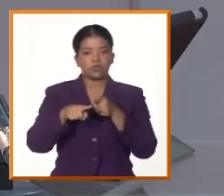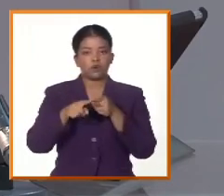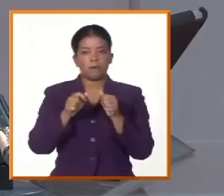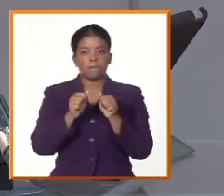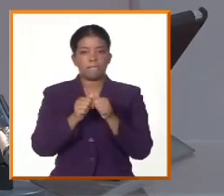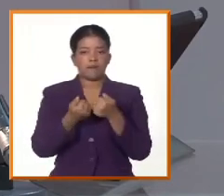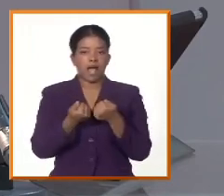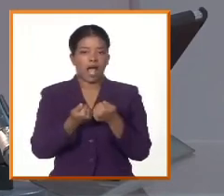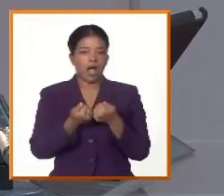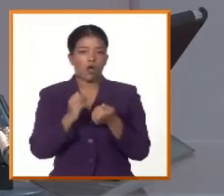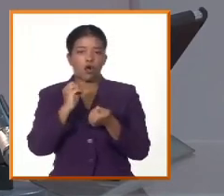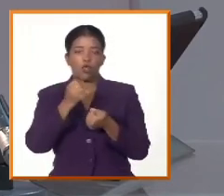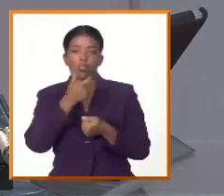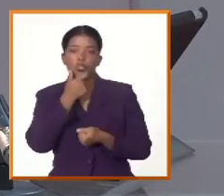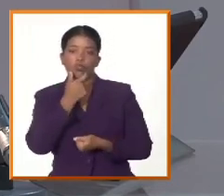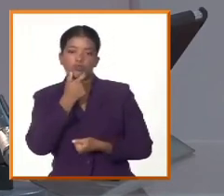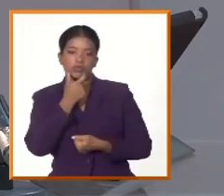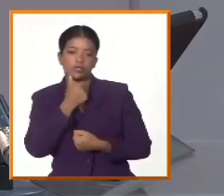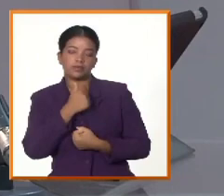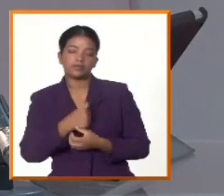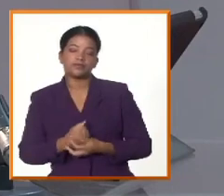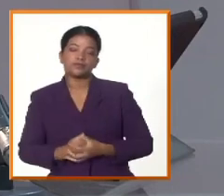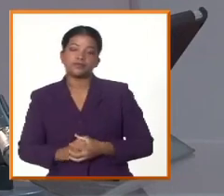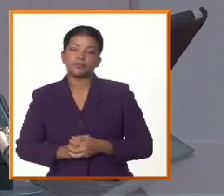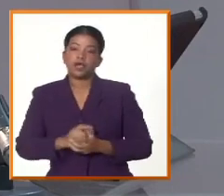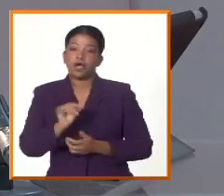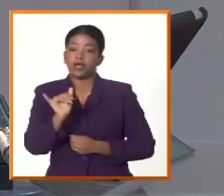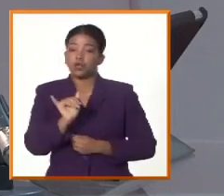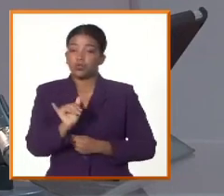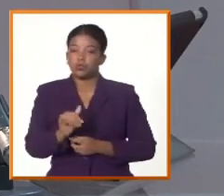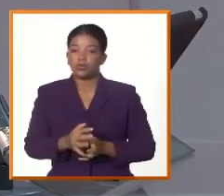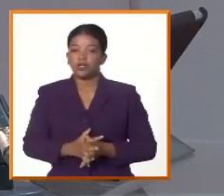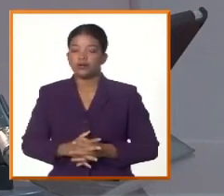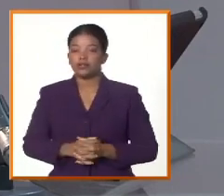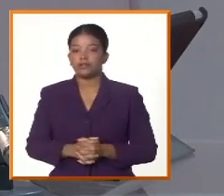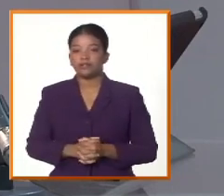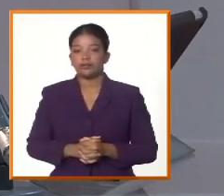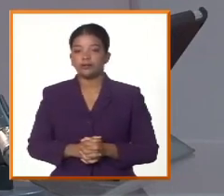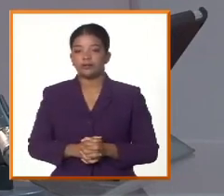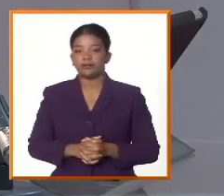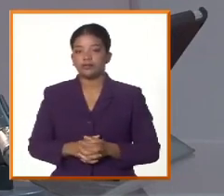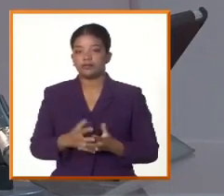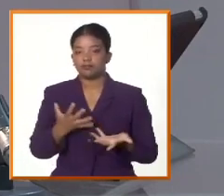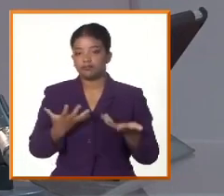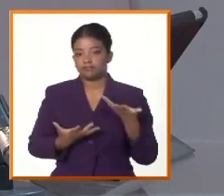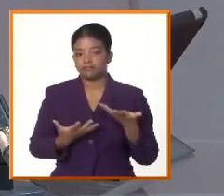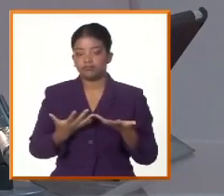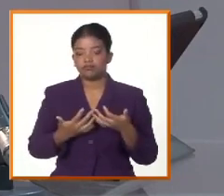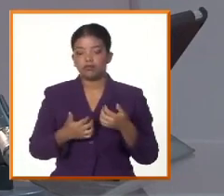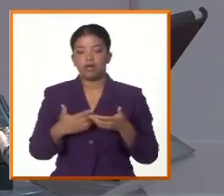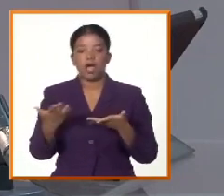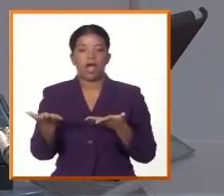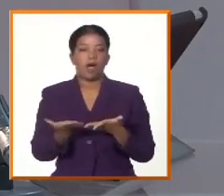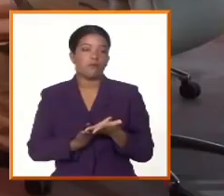en repostería Igualmente se utilizó en la elaboración de embutidos